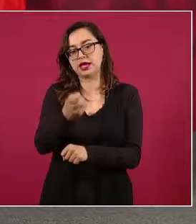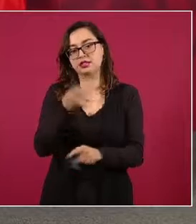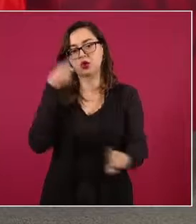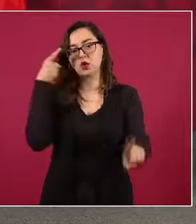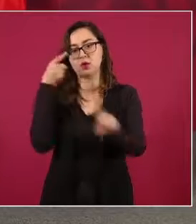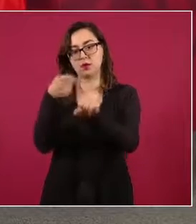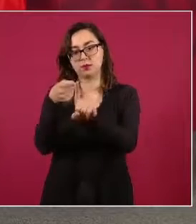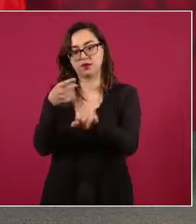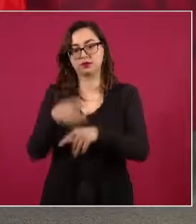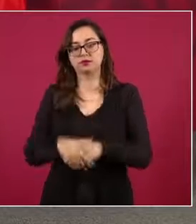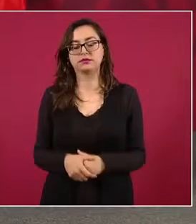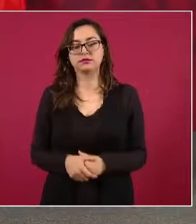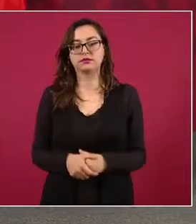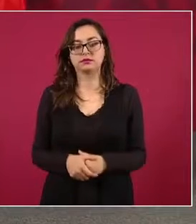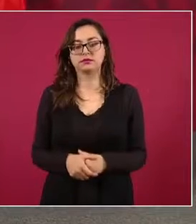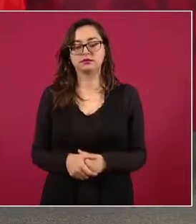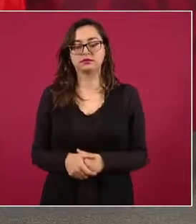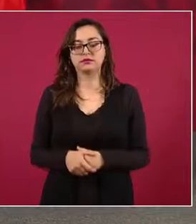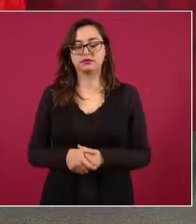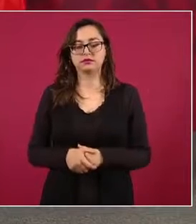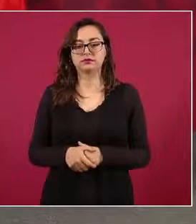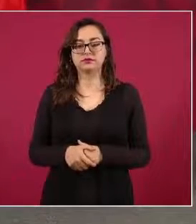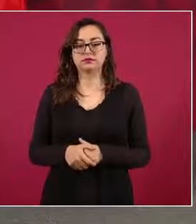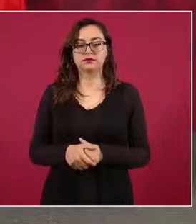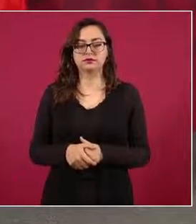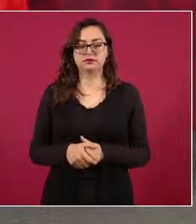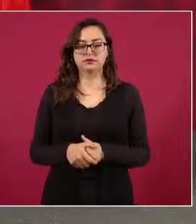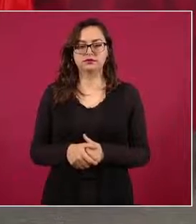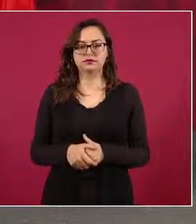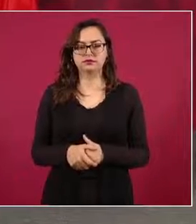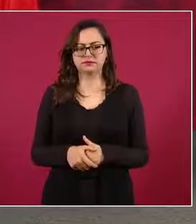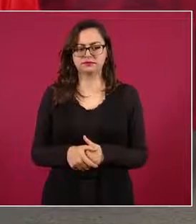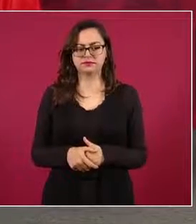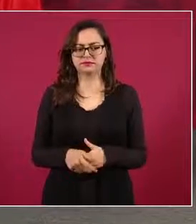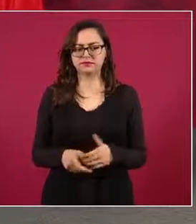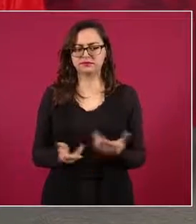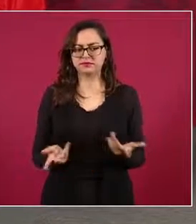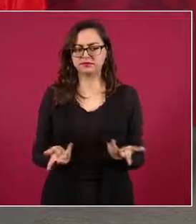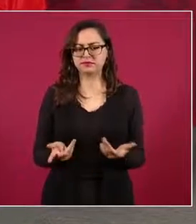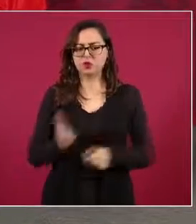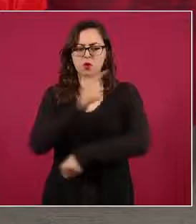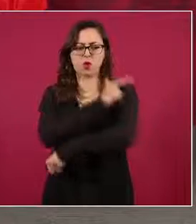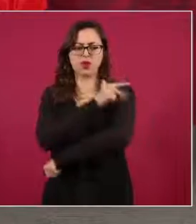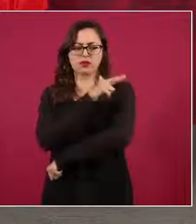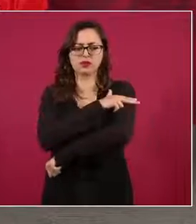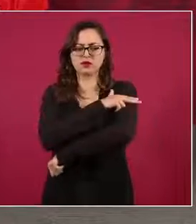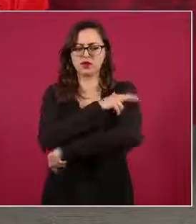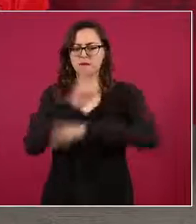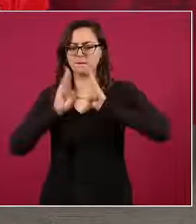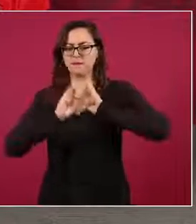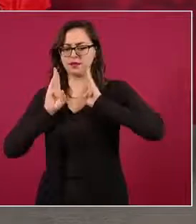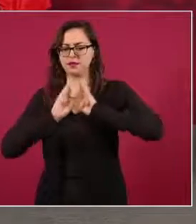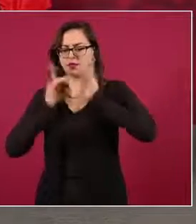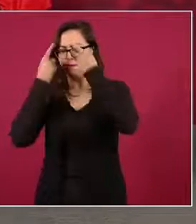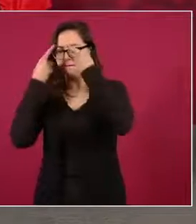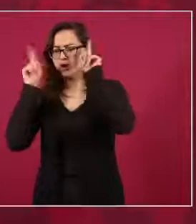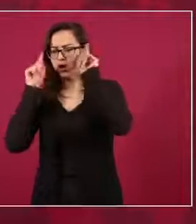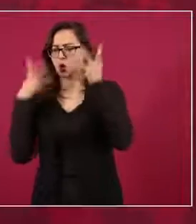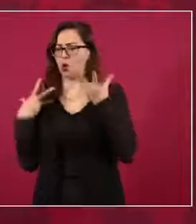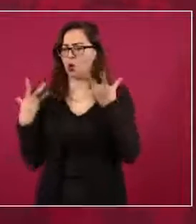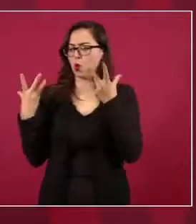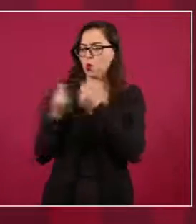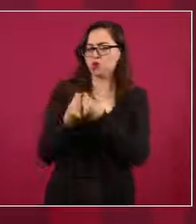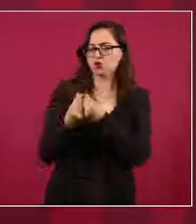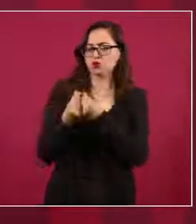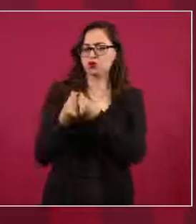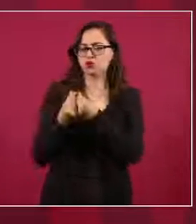A lo mejor los que no quieren que la Guardia Nacional esté apoyada por el Ejército y por la Marina es porque